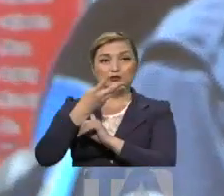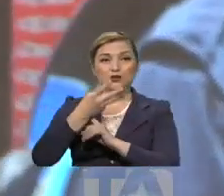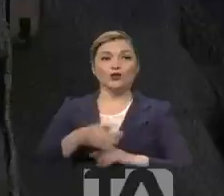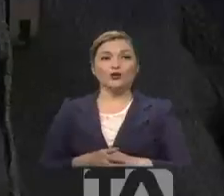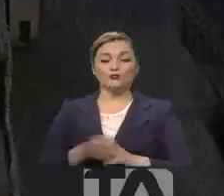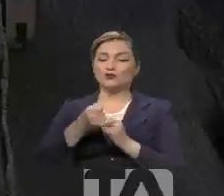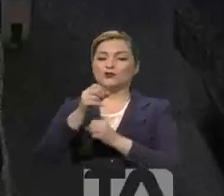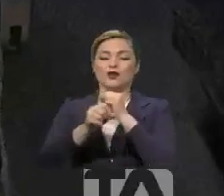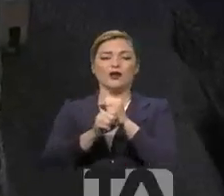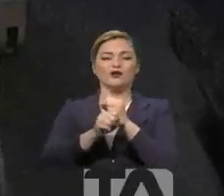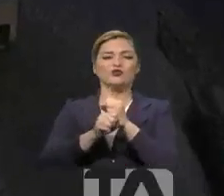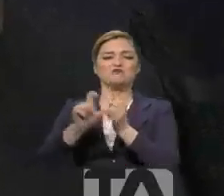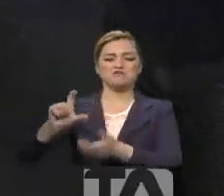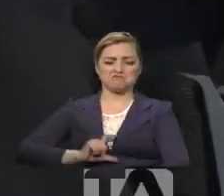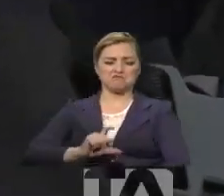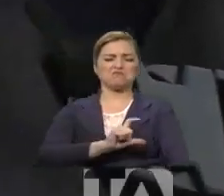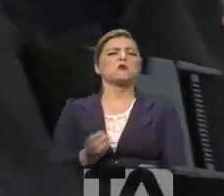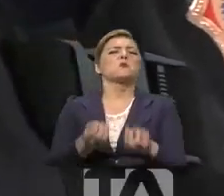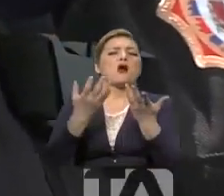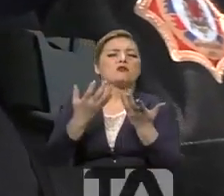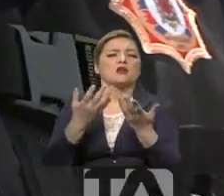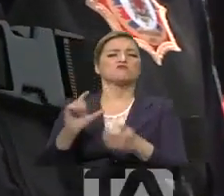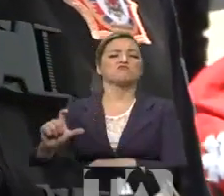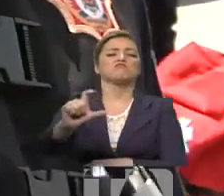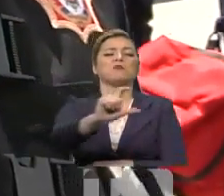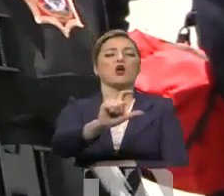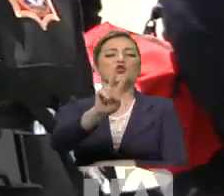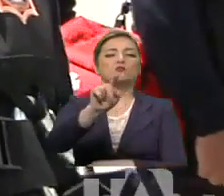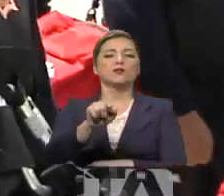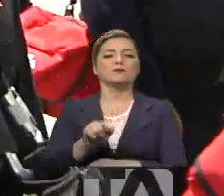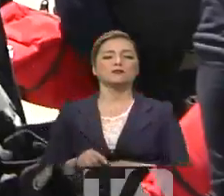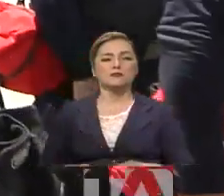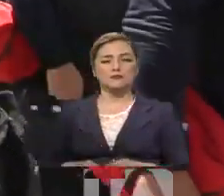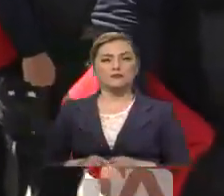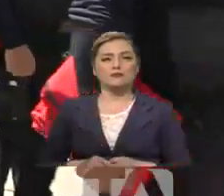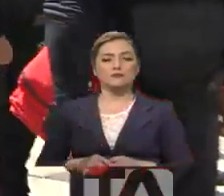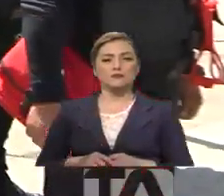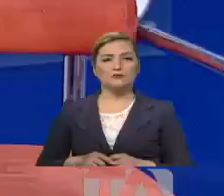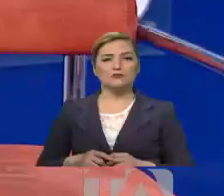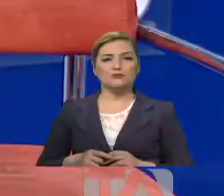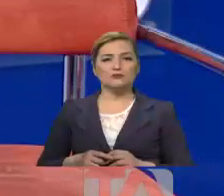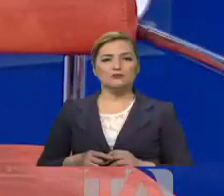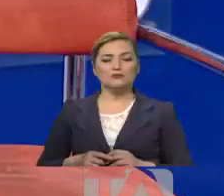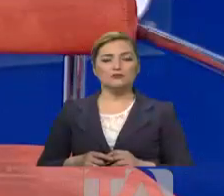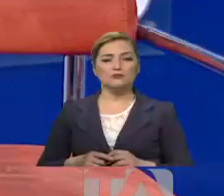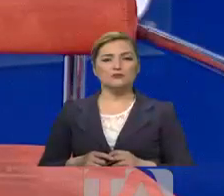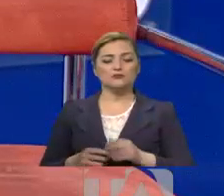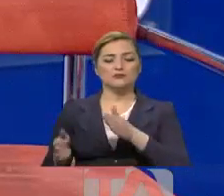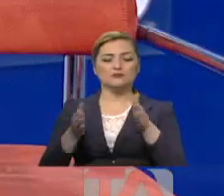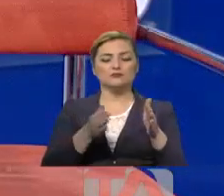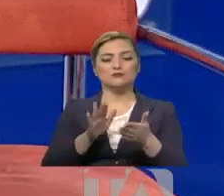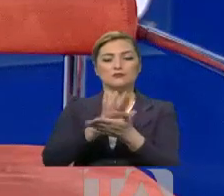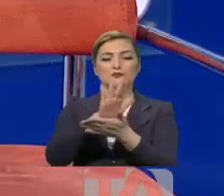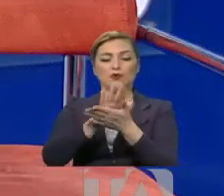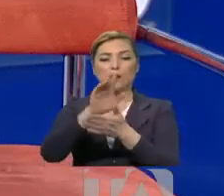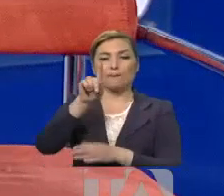que hasta fin de año se entreguen a los agentes 2,000 dispositivos. Fernanda Ceballos, 24 horas. La unidad